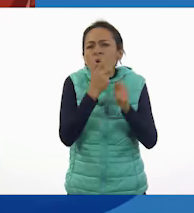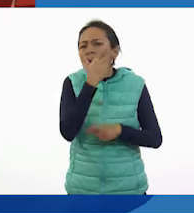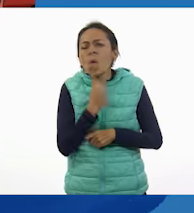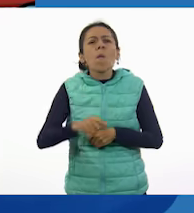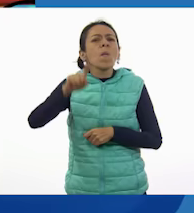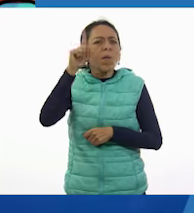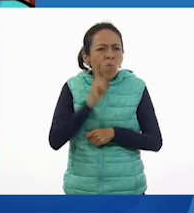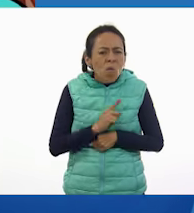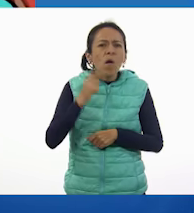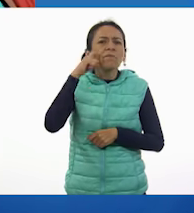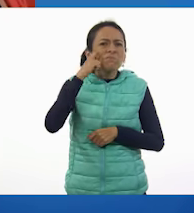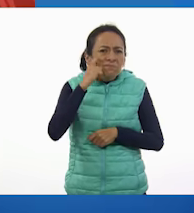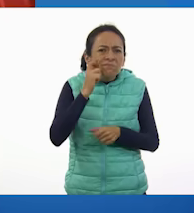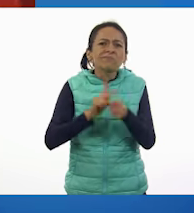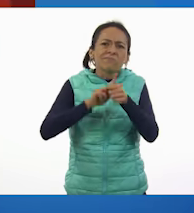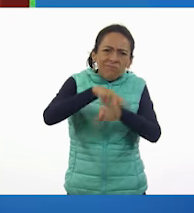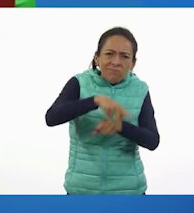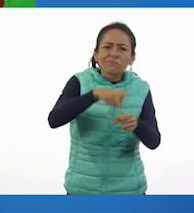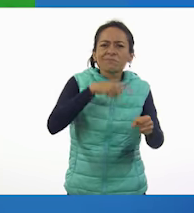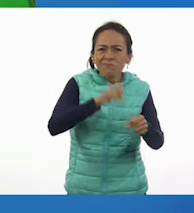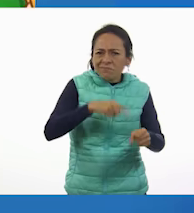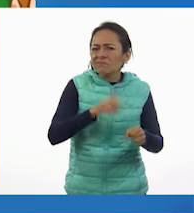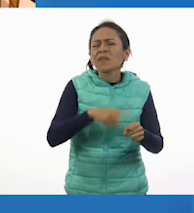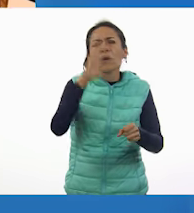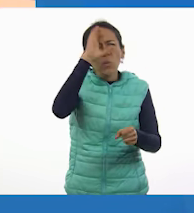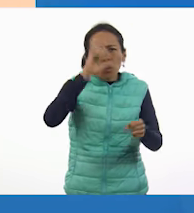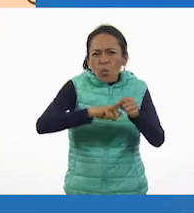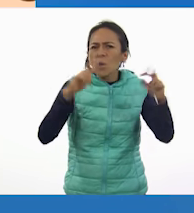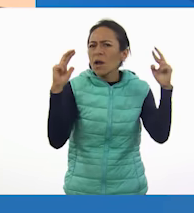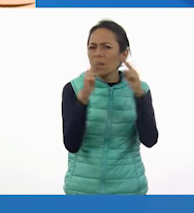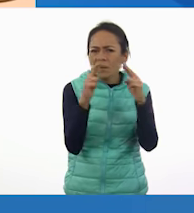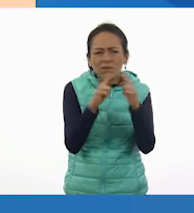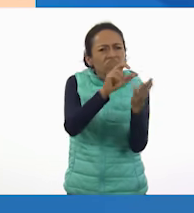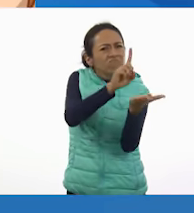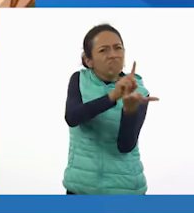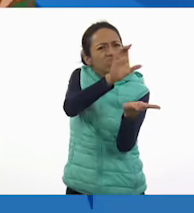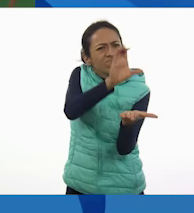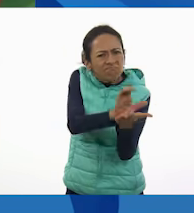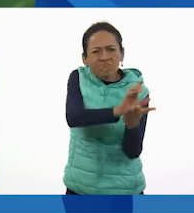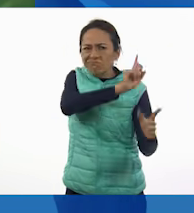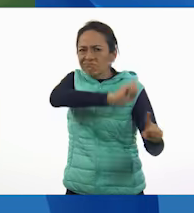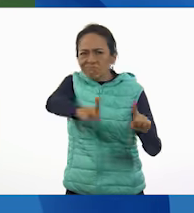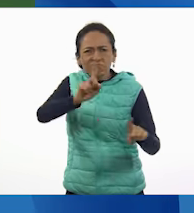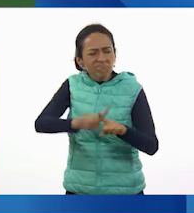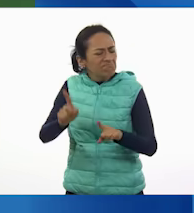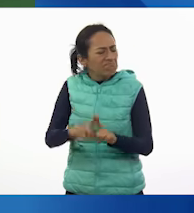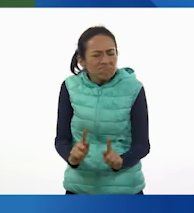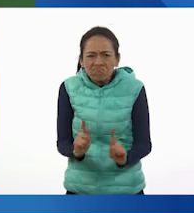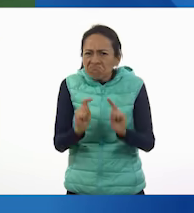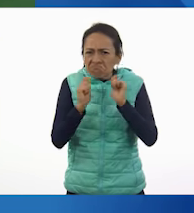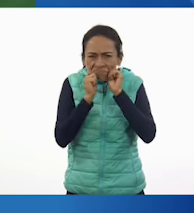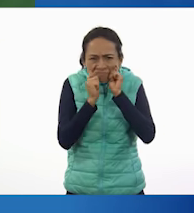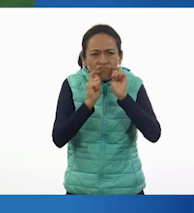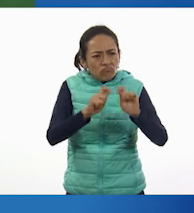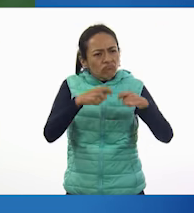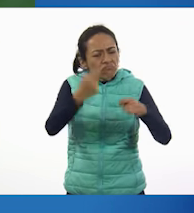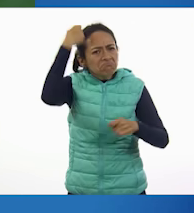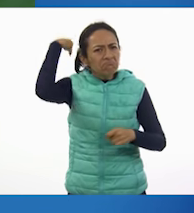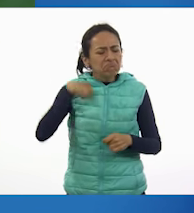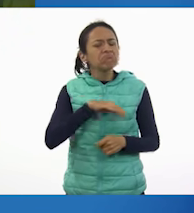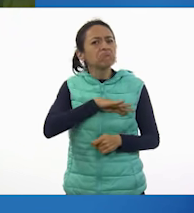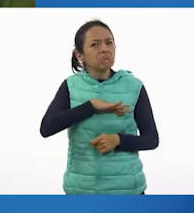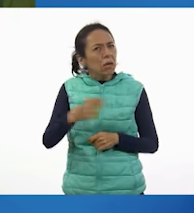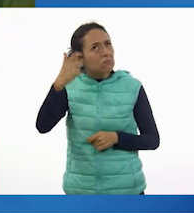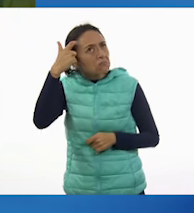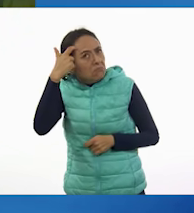cultura, religión, condición social o discapacidades. Estos derechos permiten nuestro desarrollo físico, mental, emocional y